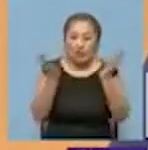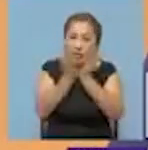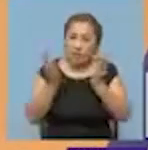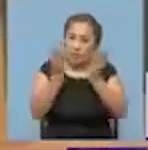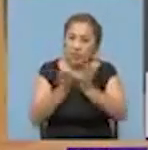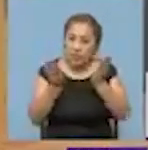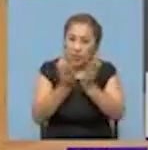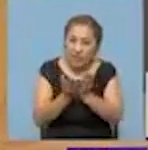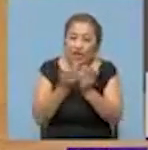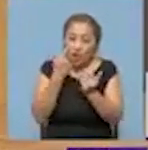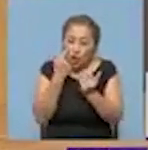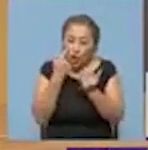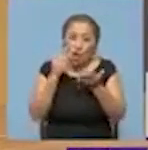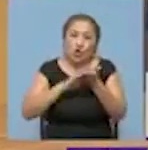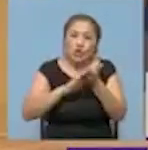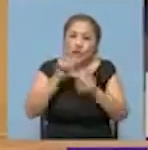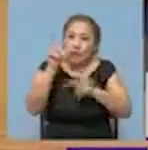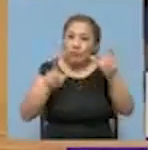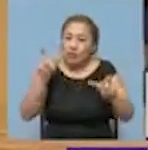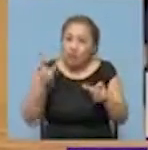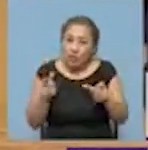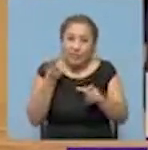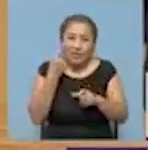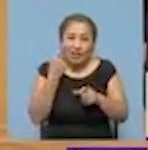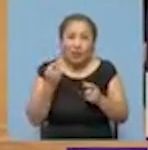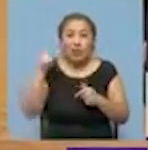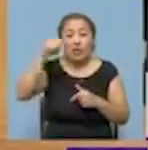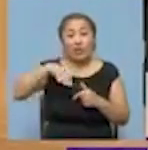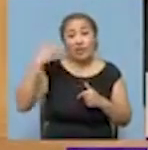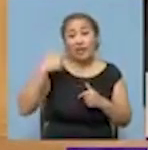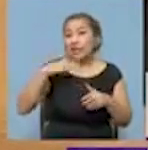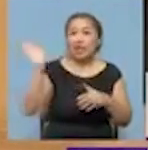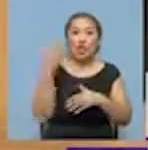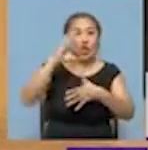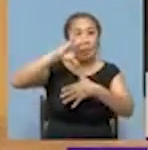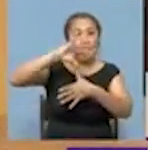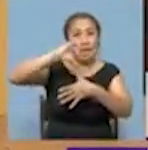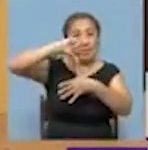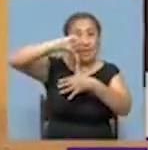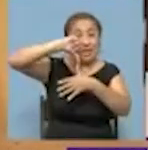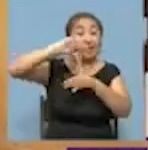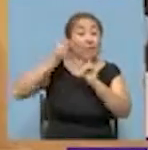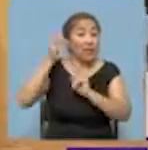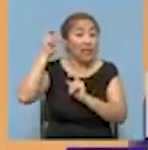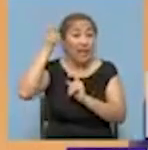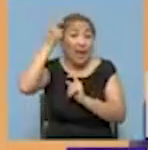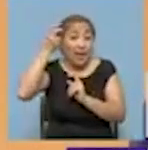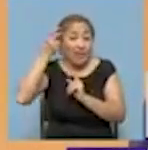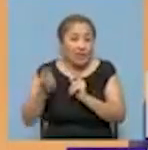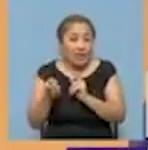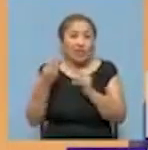y vas estudiando qué política te vas dando cuenta que en nuestro país y toda sudamérica también áfrica han sido